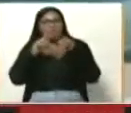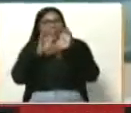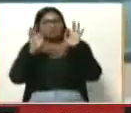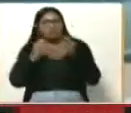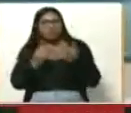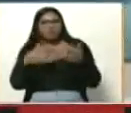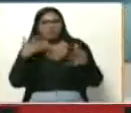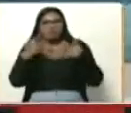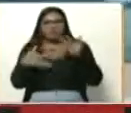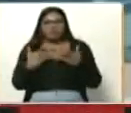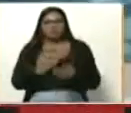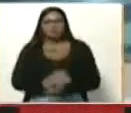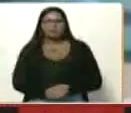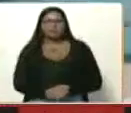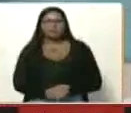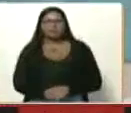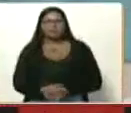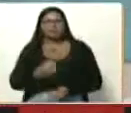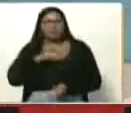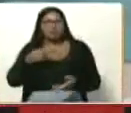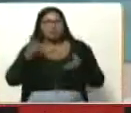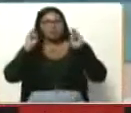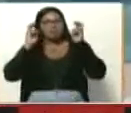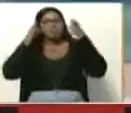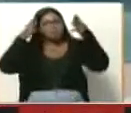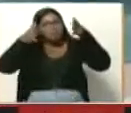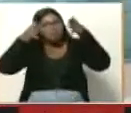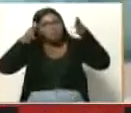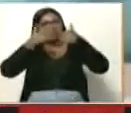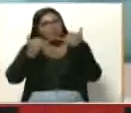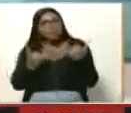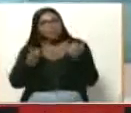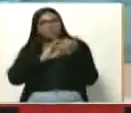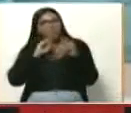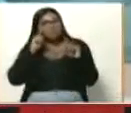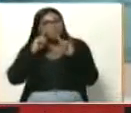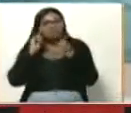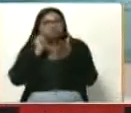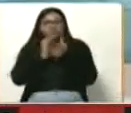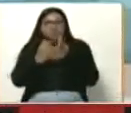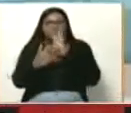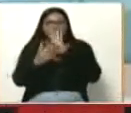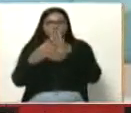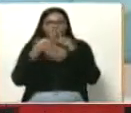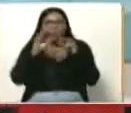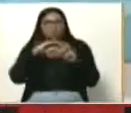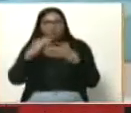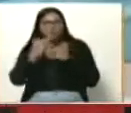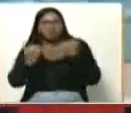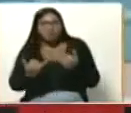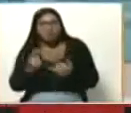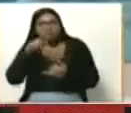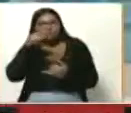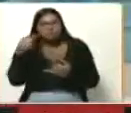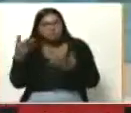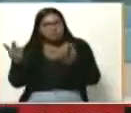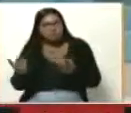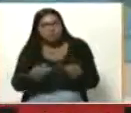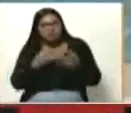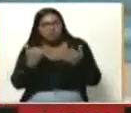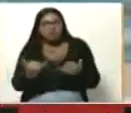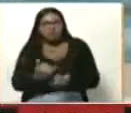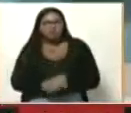de actividades, también con el tema formativo. También se va a poder evidenciar allí el tema cultural, es decir, se van a exhibir allí